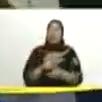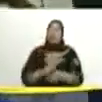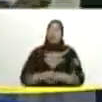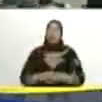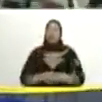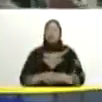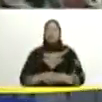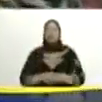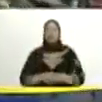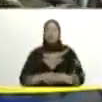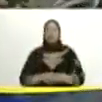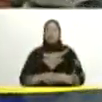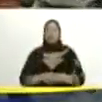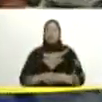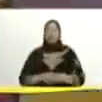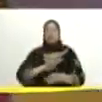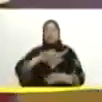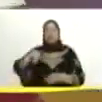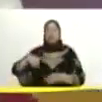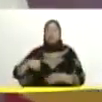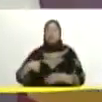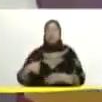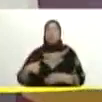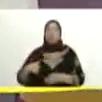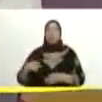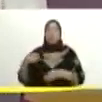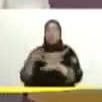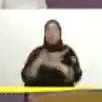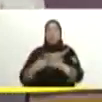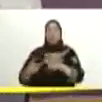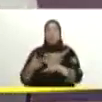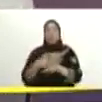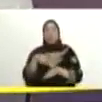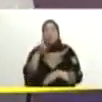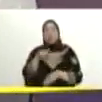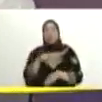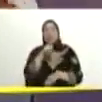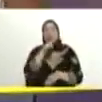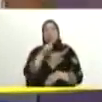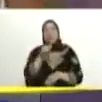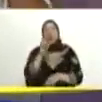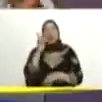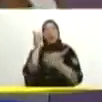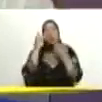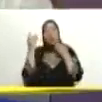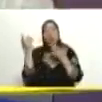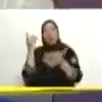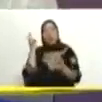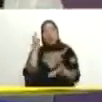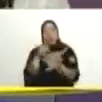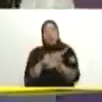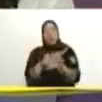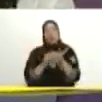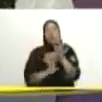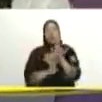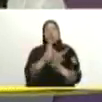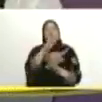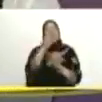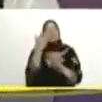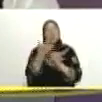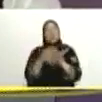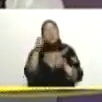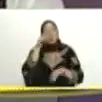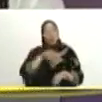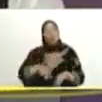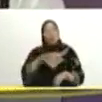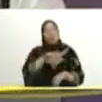del buen gobierno. Nuestro nuevo método de gobierno es el pueblo quien nos dice dónde hacer la inversión social, es el pueblo